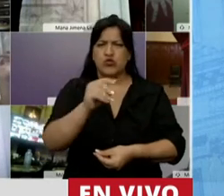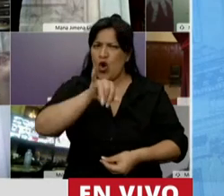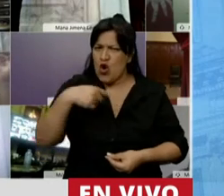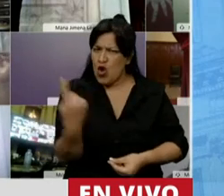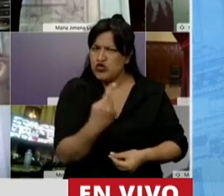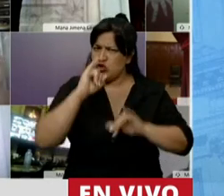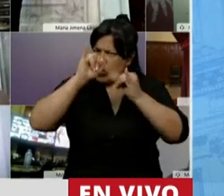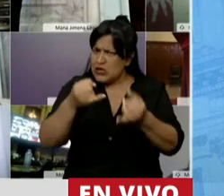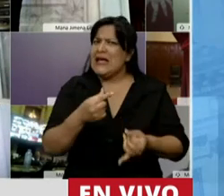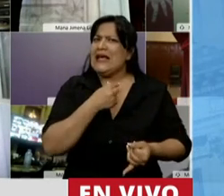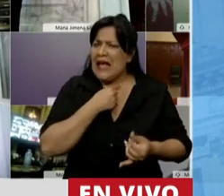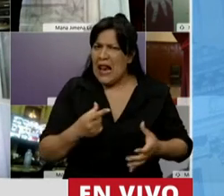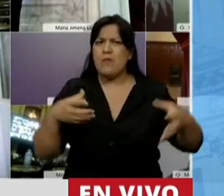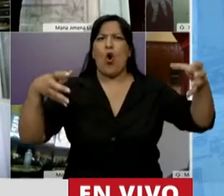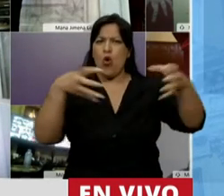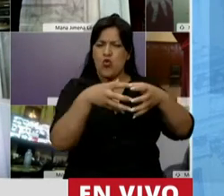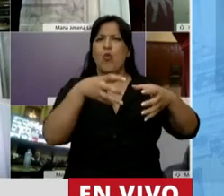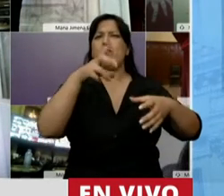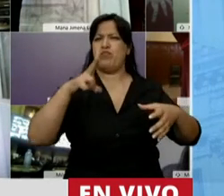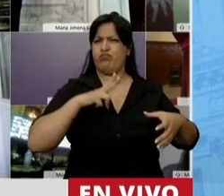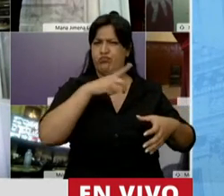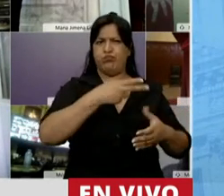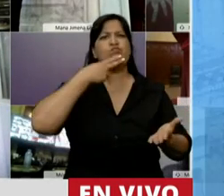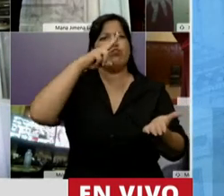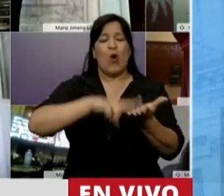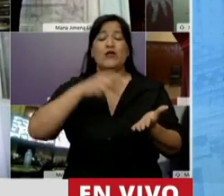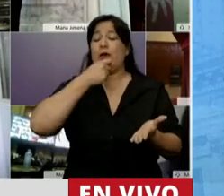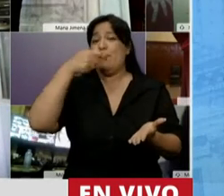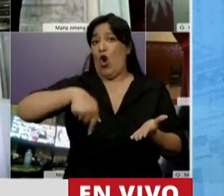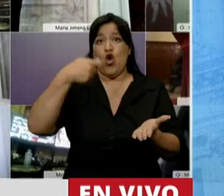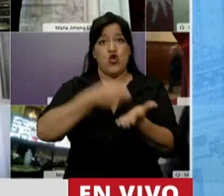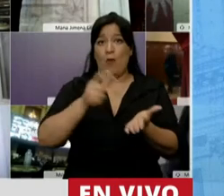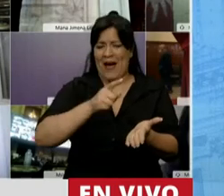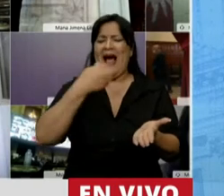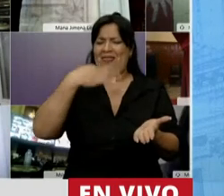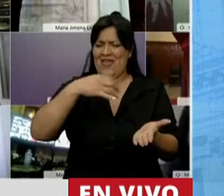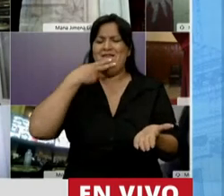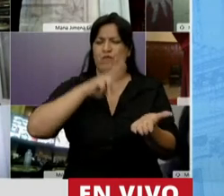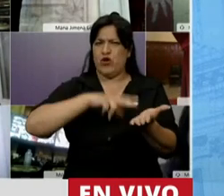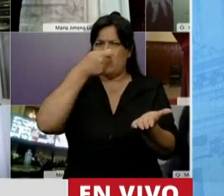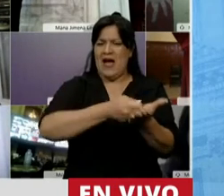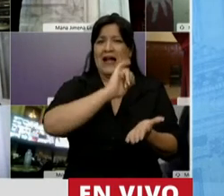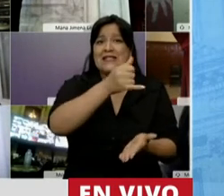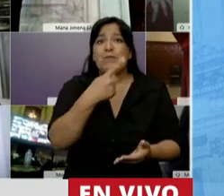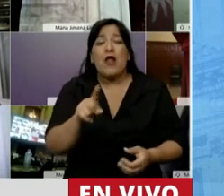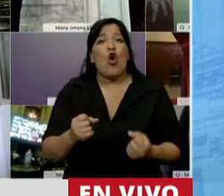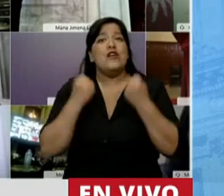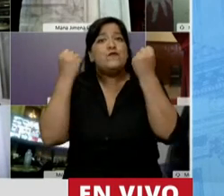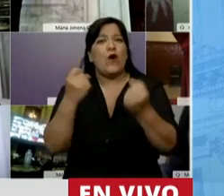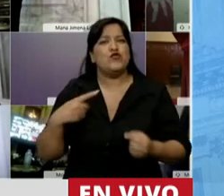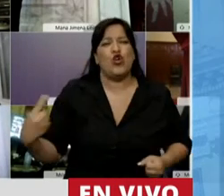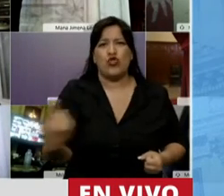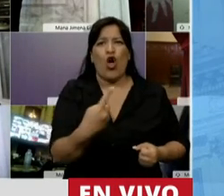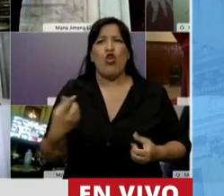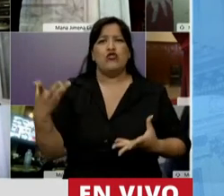que las grandes fortunas paguen los impuestos que hoy no pagan. El esfuerzo que no realizan. La solidaridad que